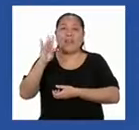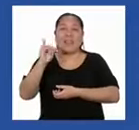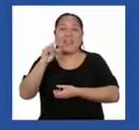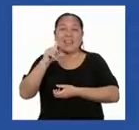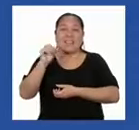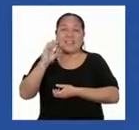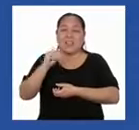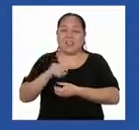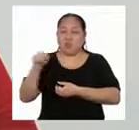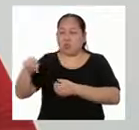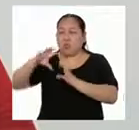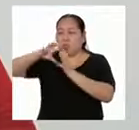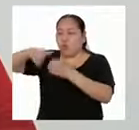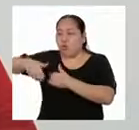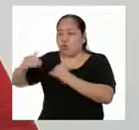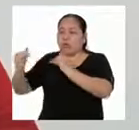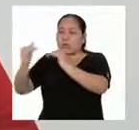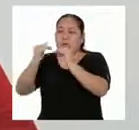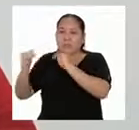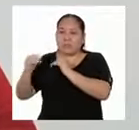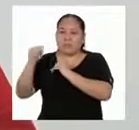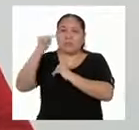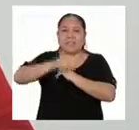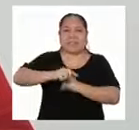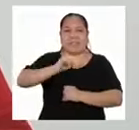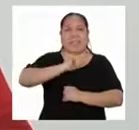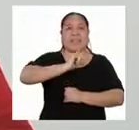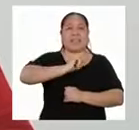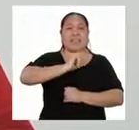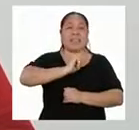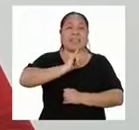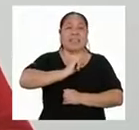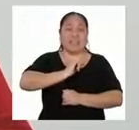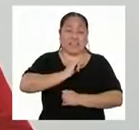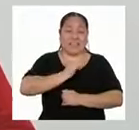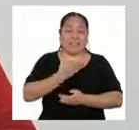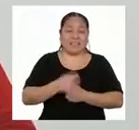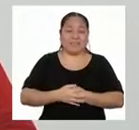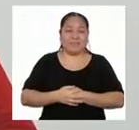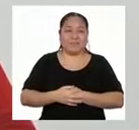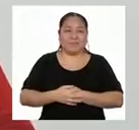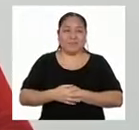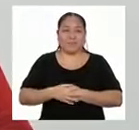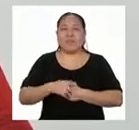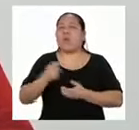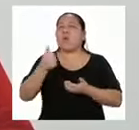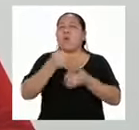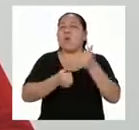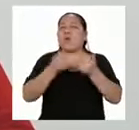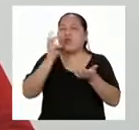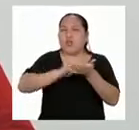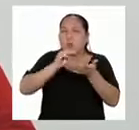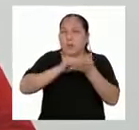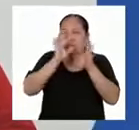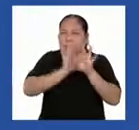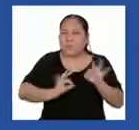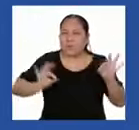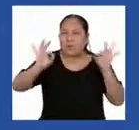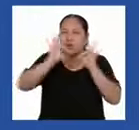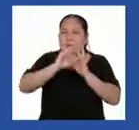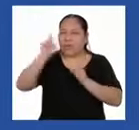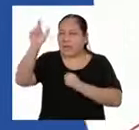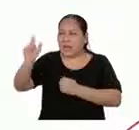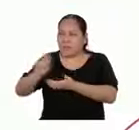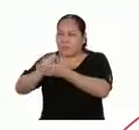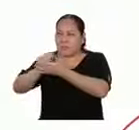que tiende a uniformarse. Ahora, ¿qué es lo más importante que el autor me está diciendo sobre